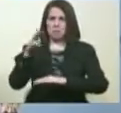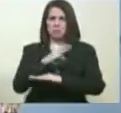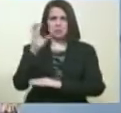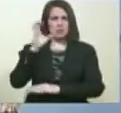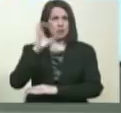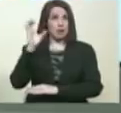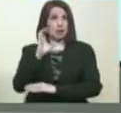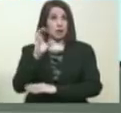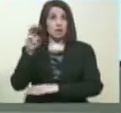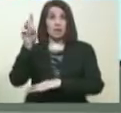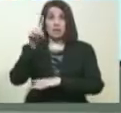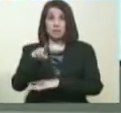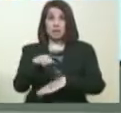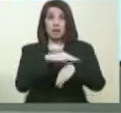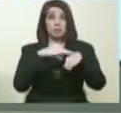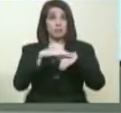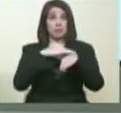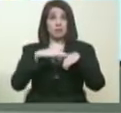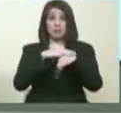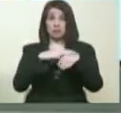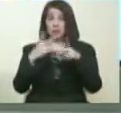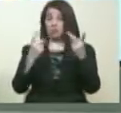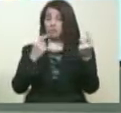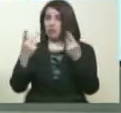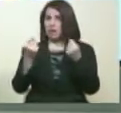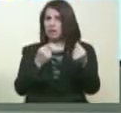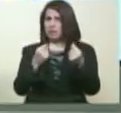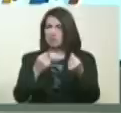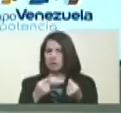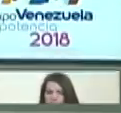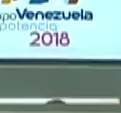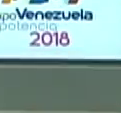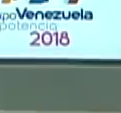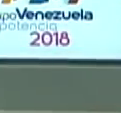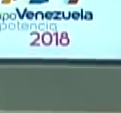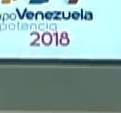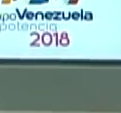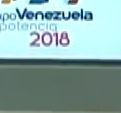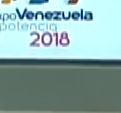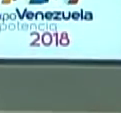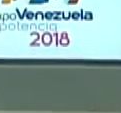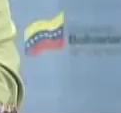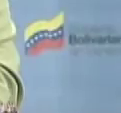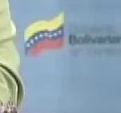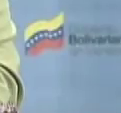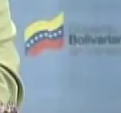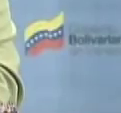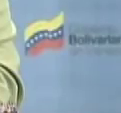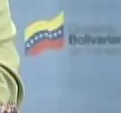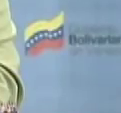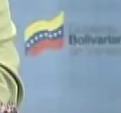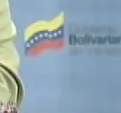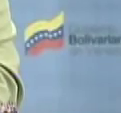de Finanzas también, presidente del Bandes, y secretario general de la Relación China-Venezuela,